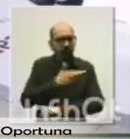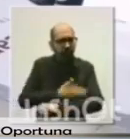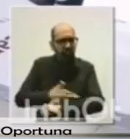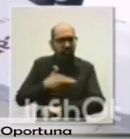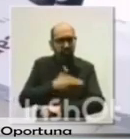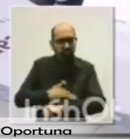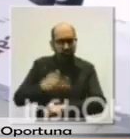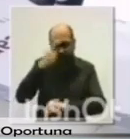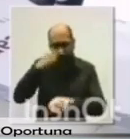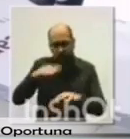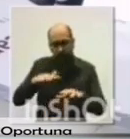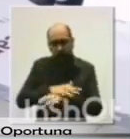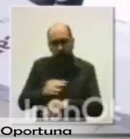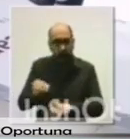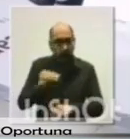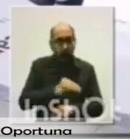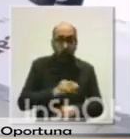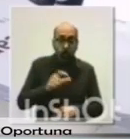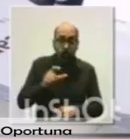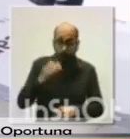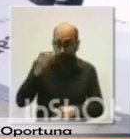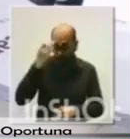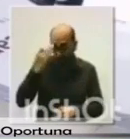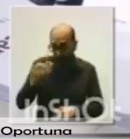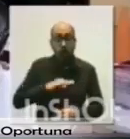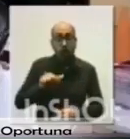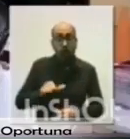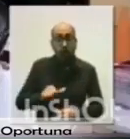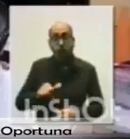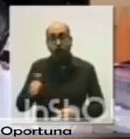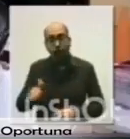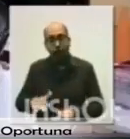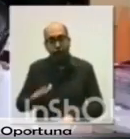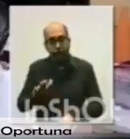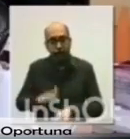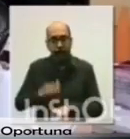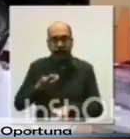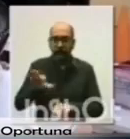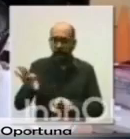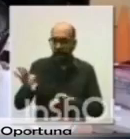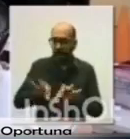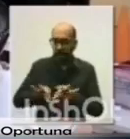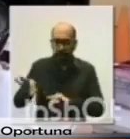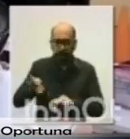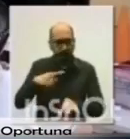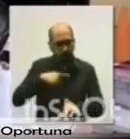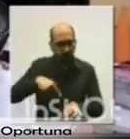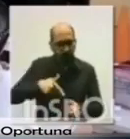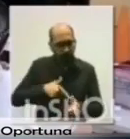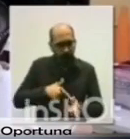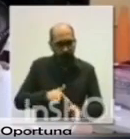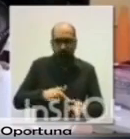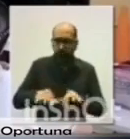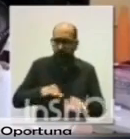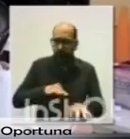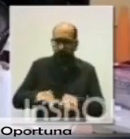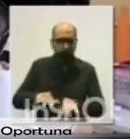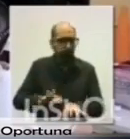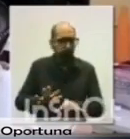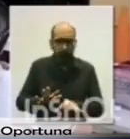ya los requisitos de antigüedad así se los permiten. Seguiremos trabajando de acuerdo a la vacancia que se nos